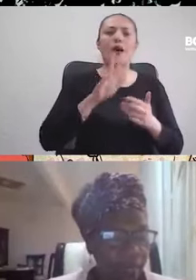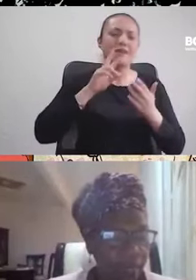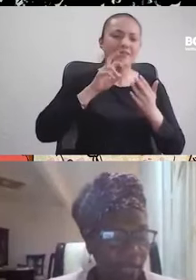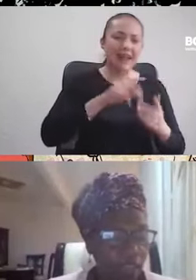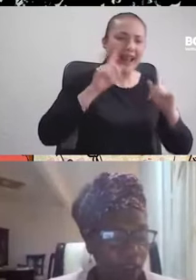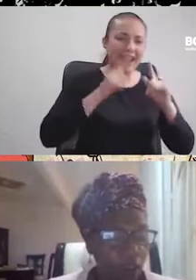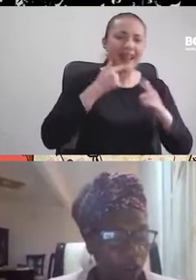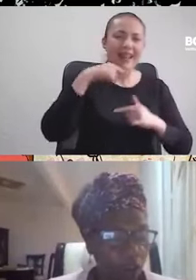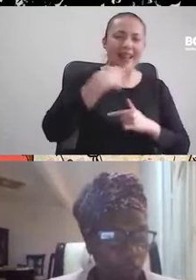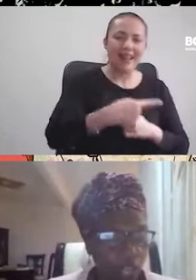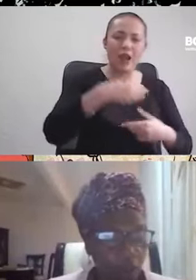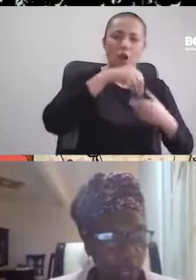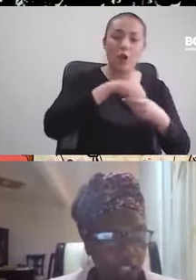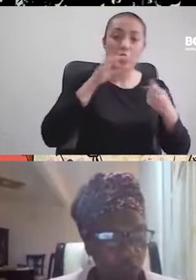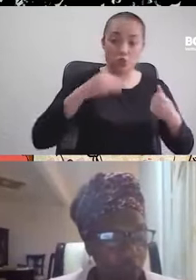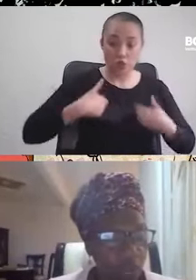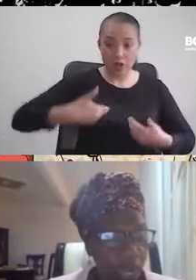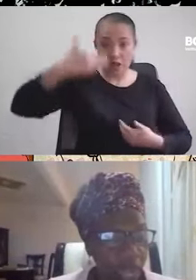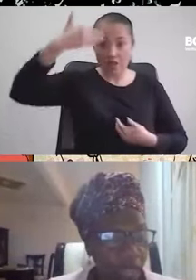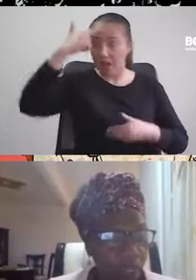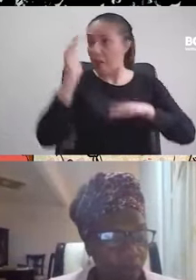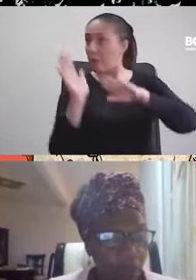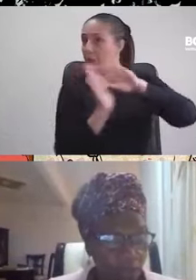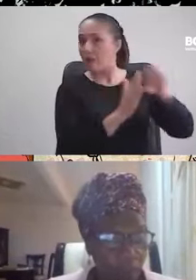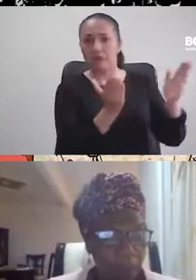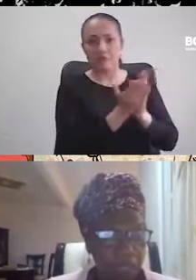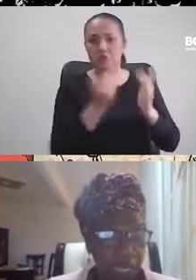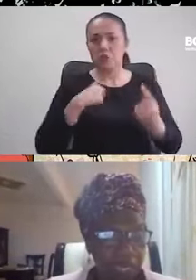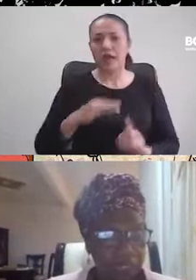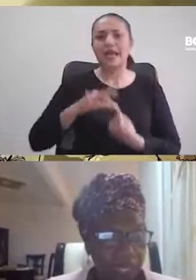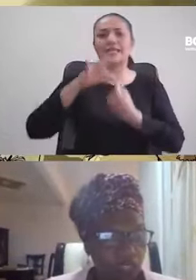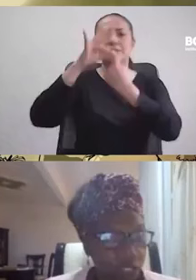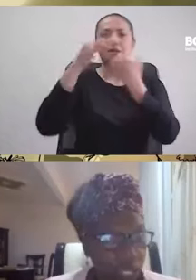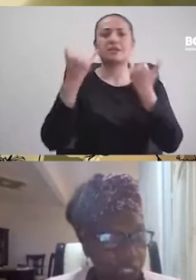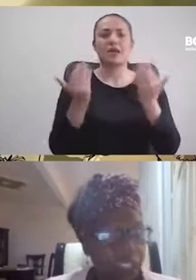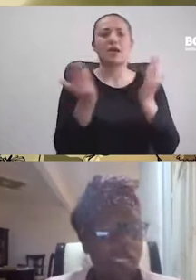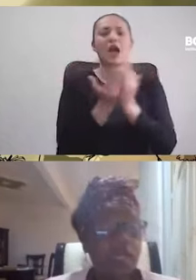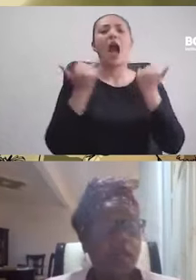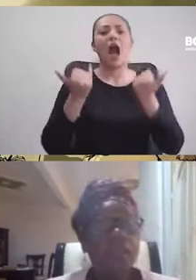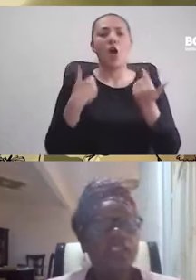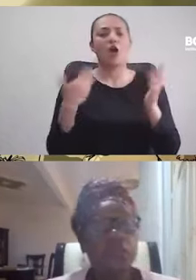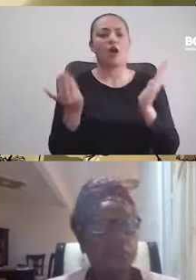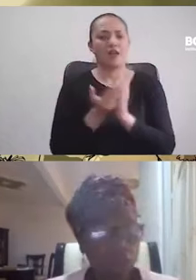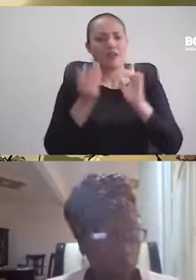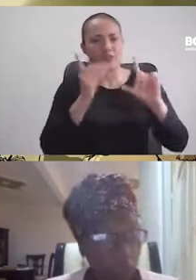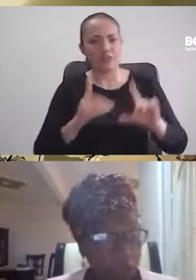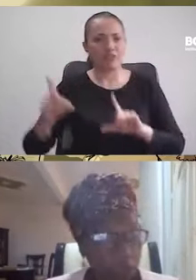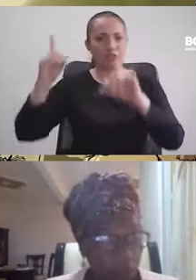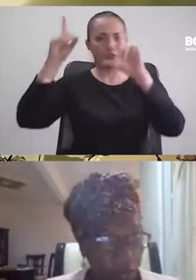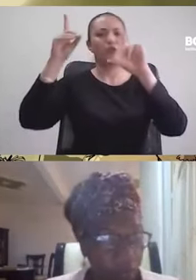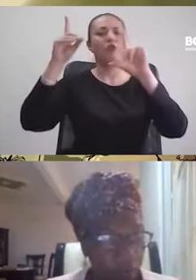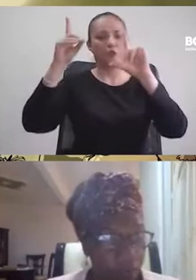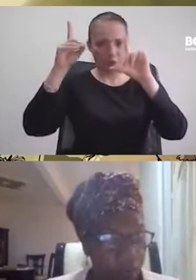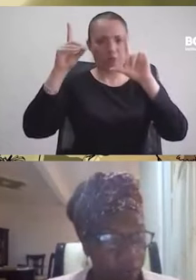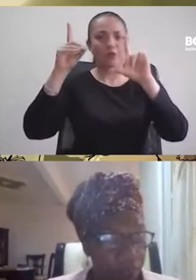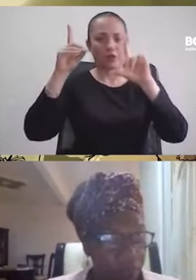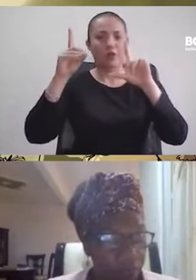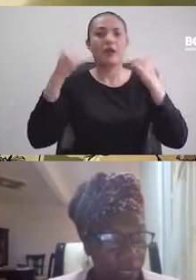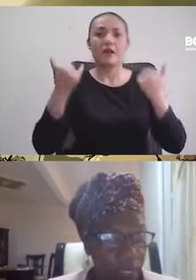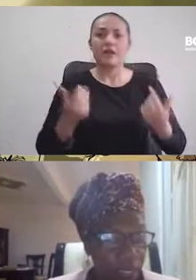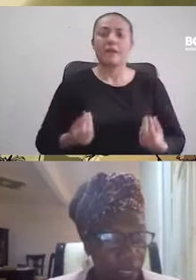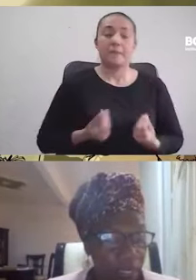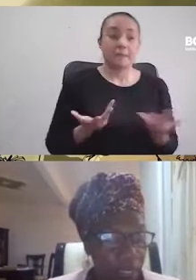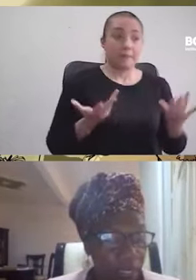el estudio al lado. Especialista en docencia y ahora estudio el doctorado. Viva el joven, viva